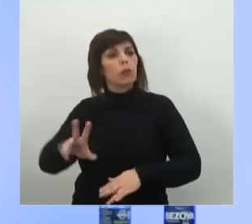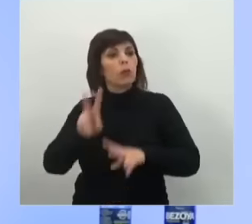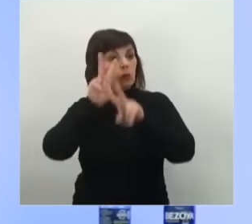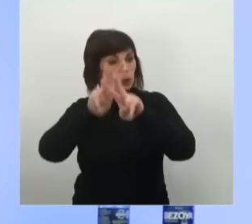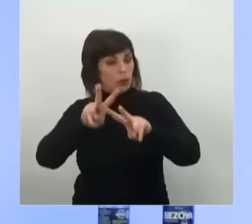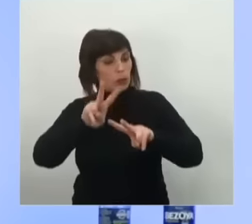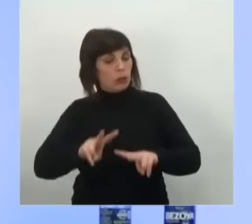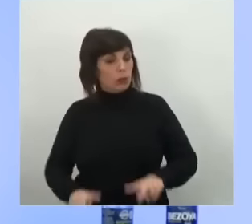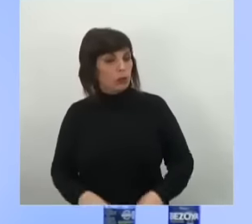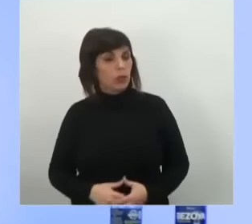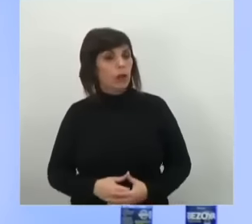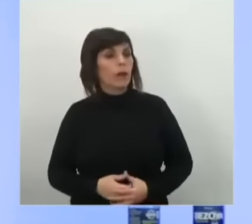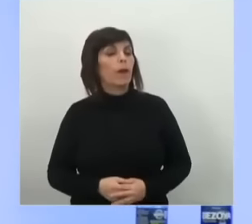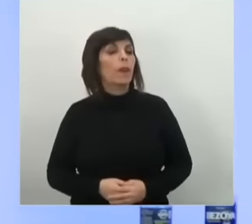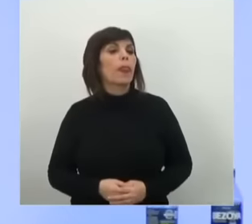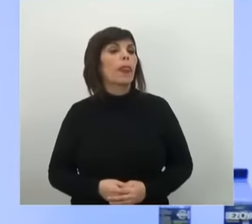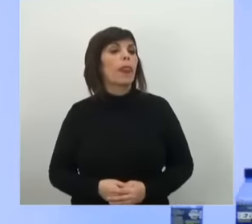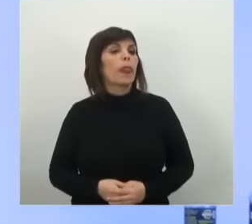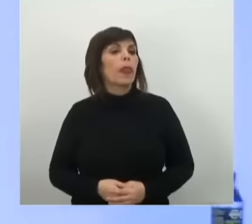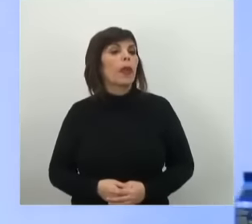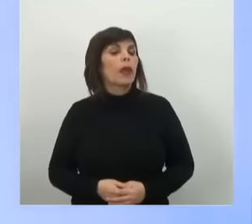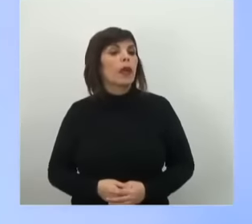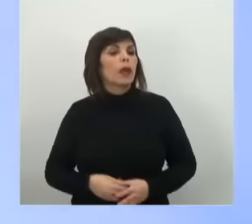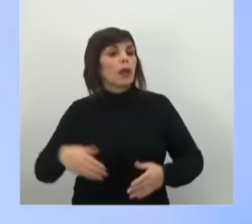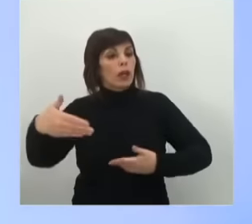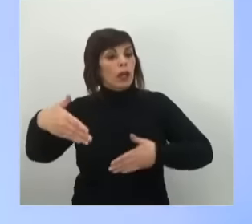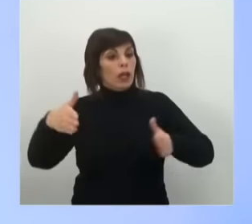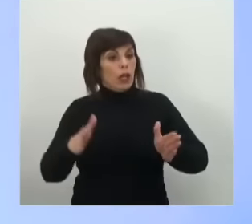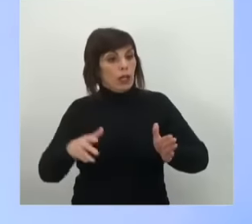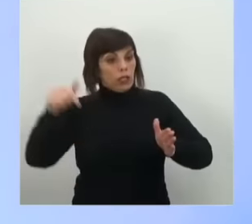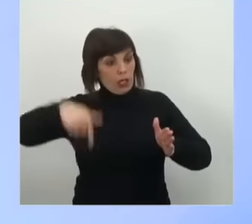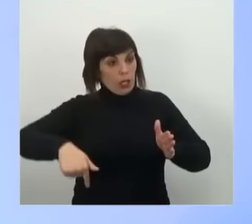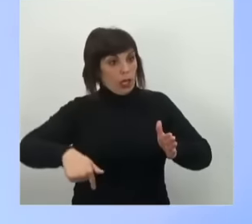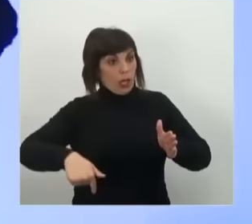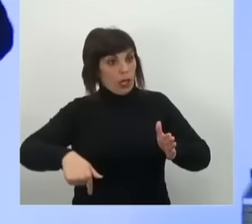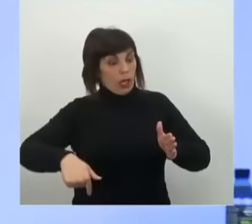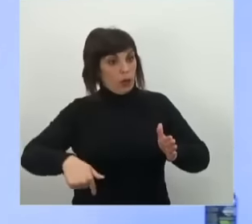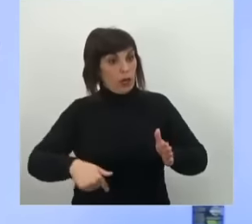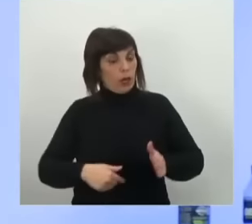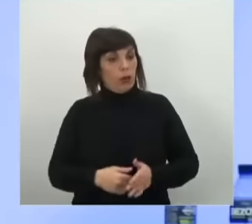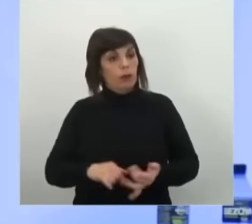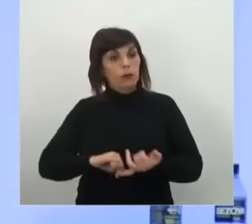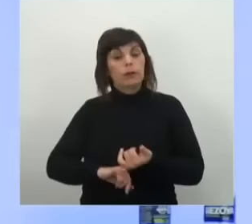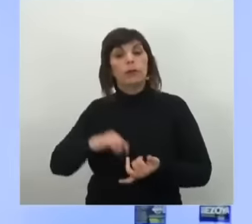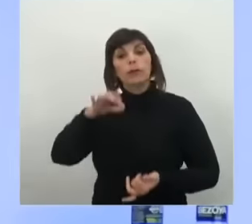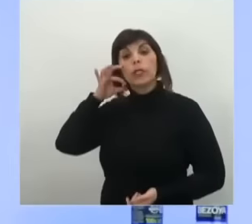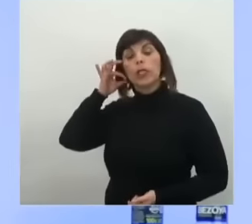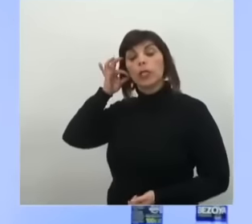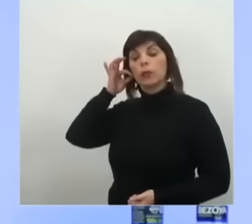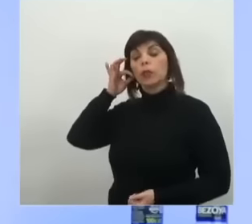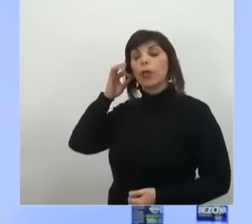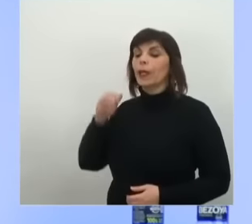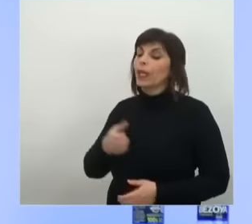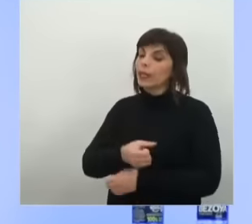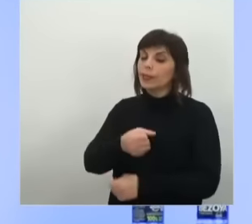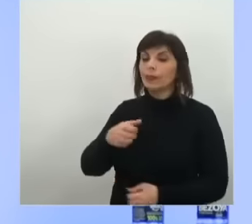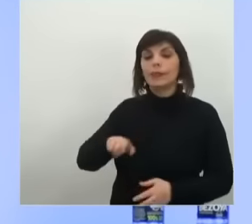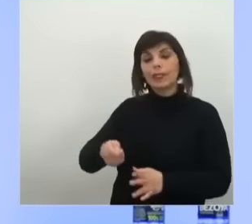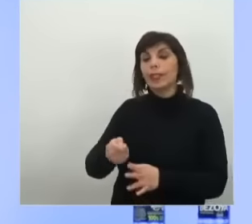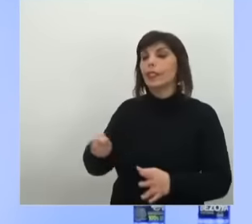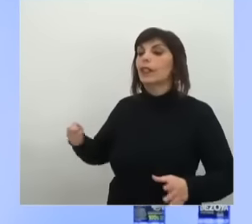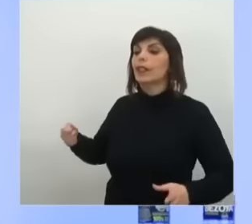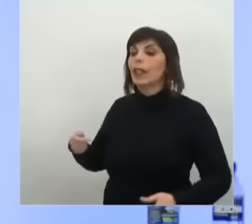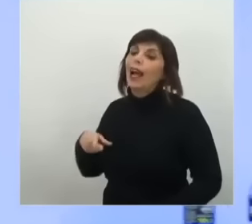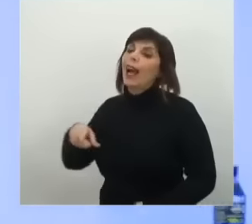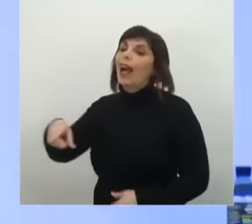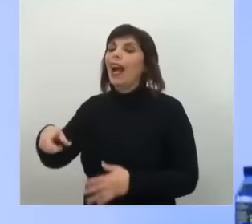Así que yo empecé a bajar un paso árabe llegué a la sala de abajo cuando llego a la sala de abajo la esposa mía llega abre la puerta hoy estuvimos orando